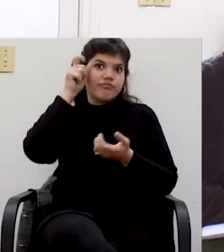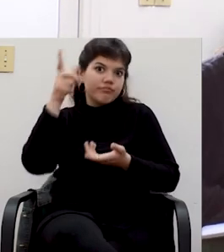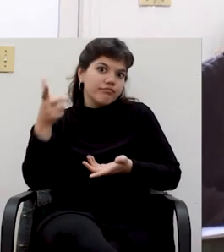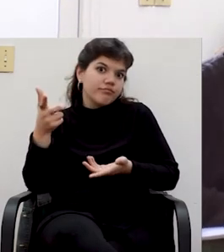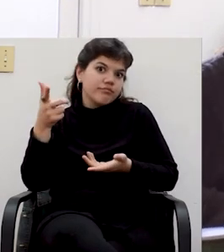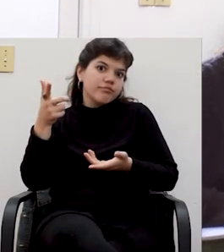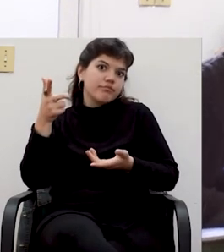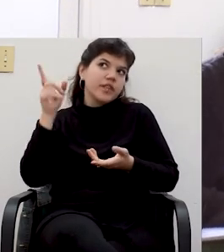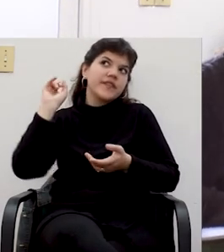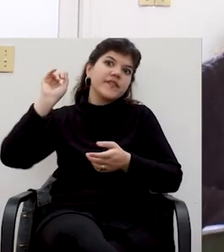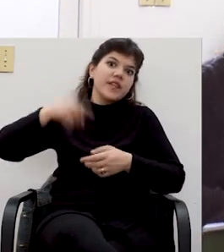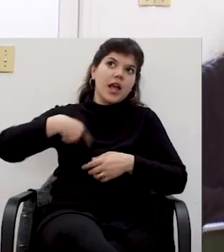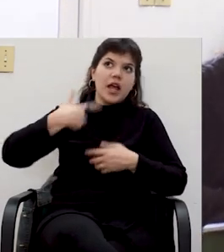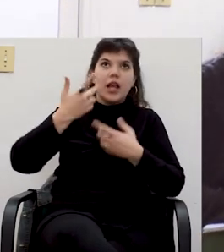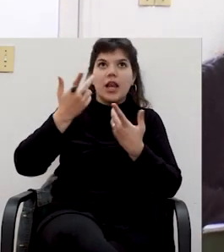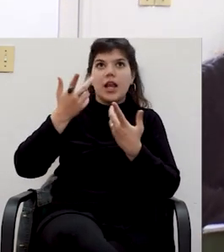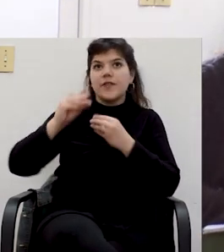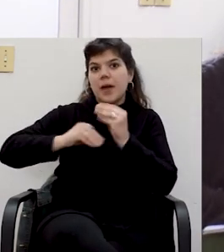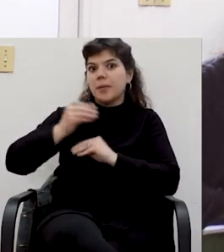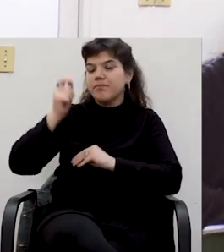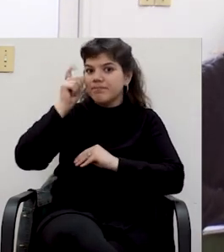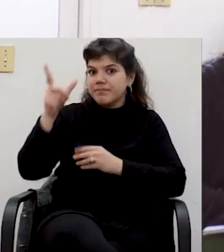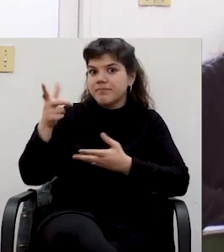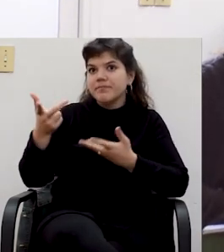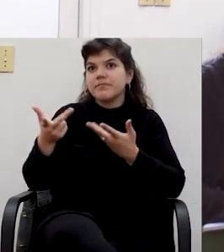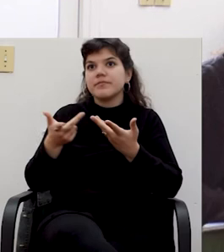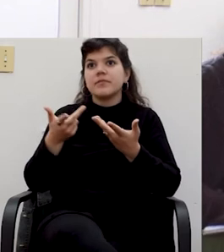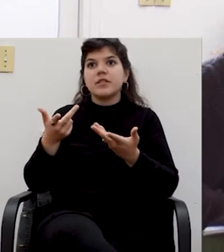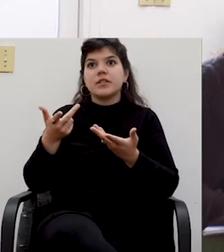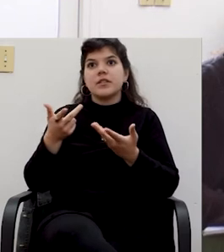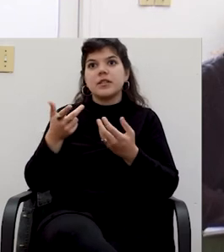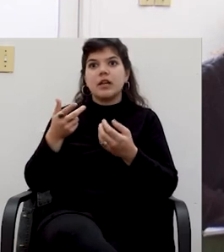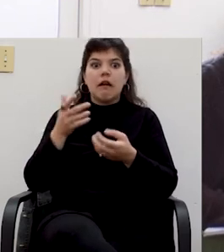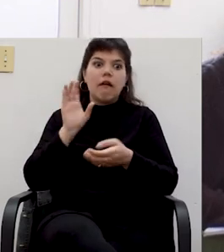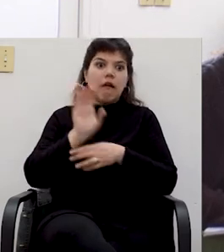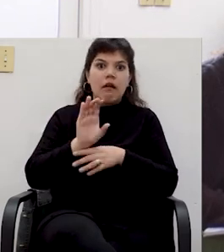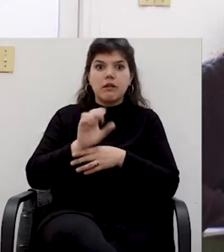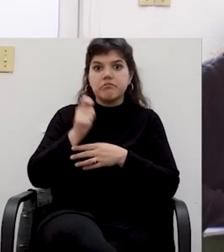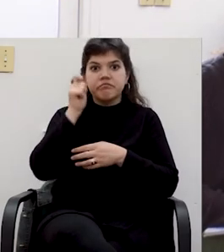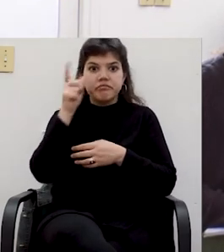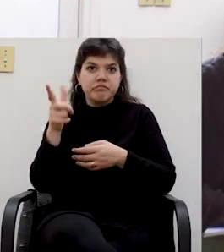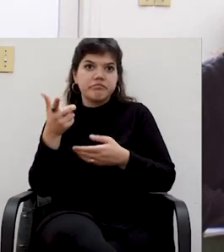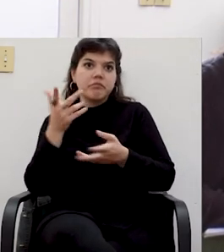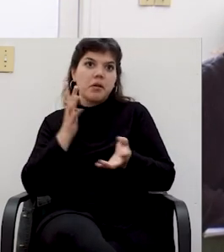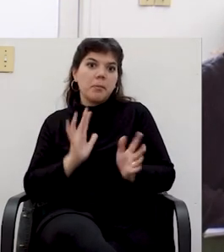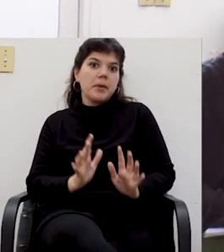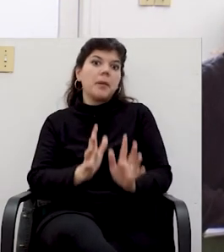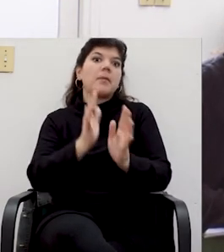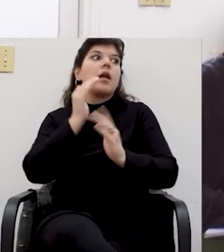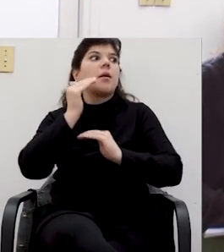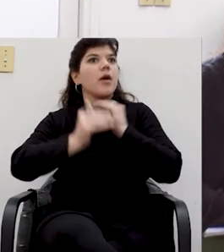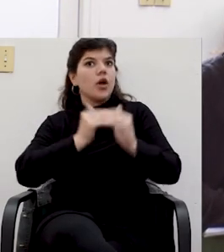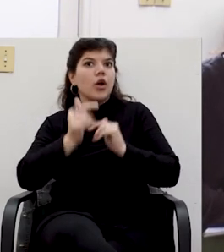intelectual, de orígenes intelectuales, ¿no? Es la clase intelectual que se prepara para seguir